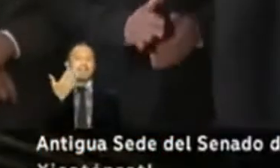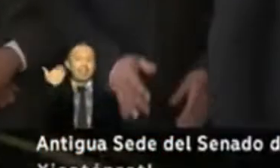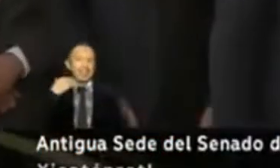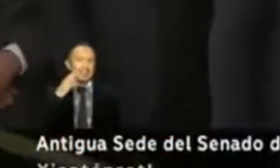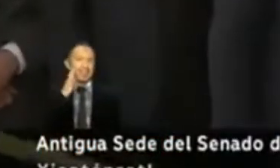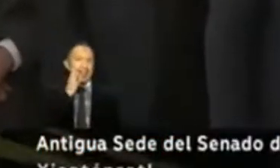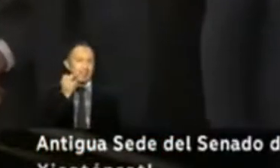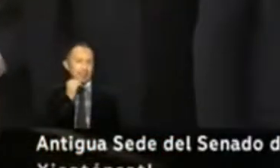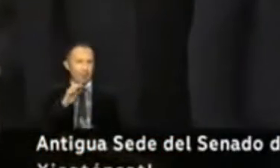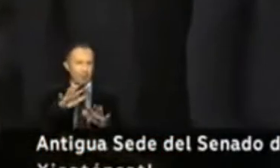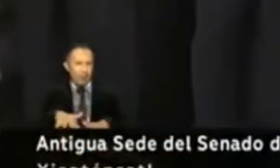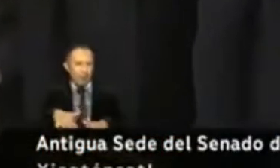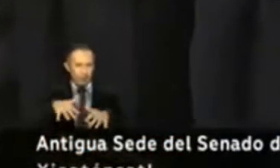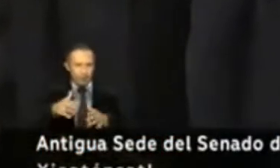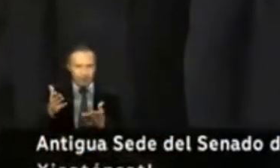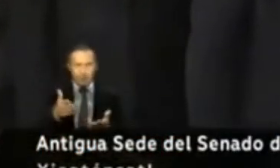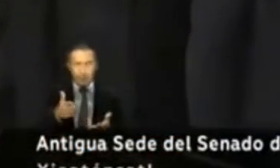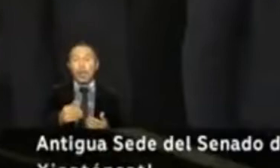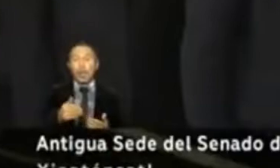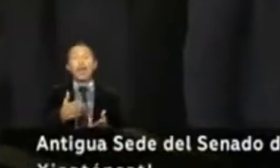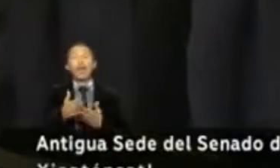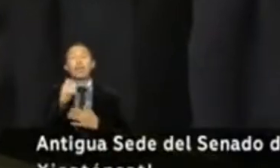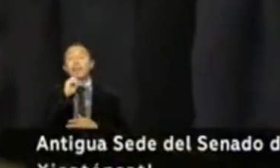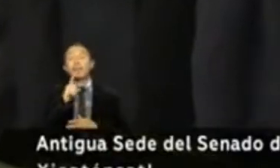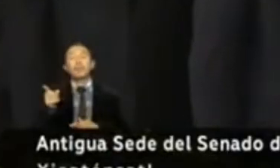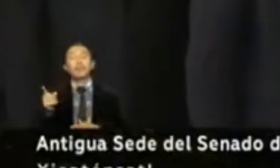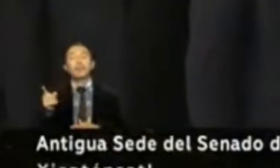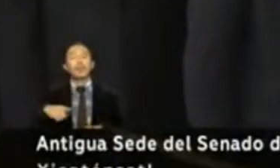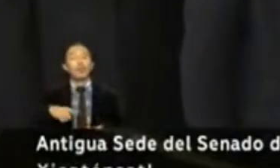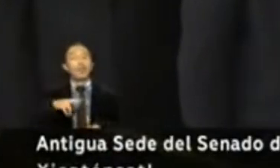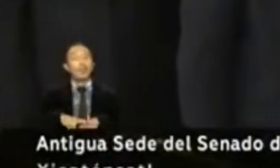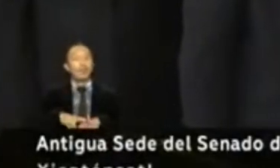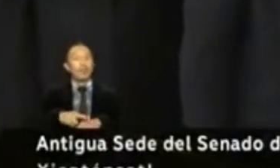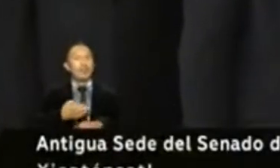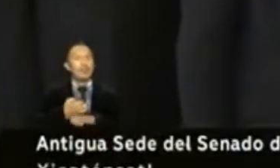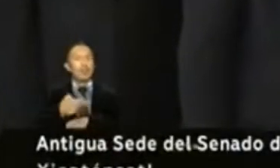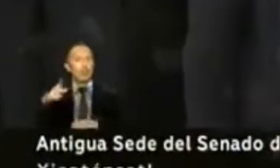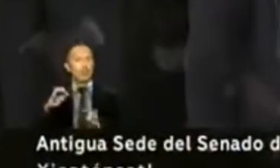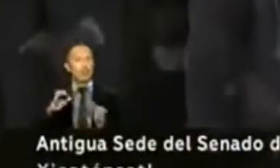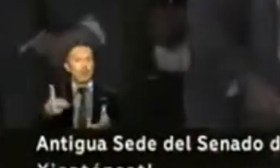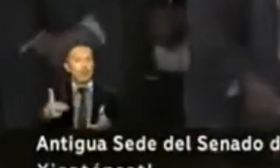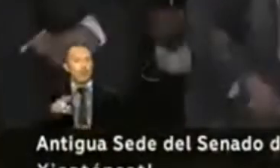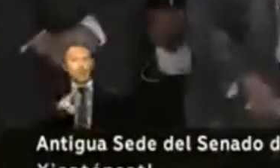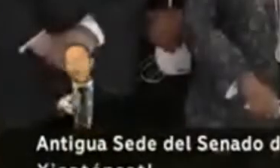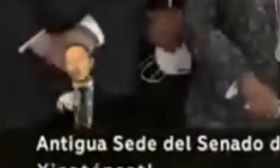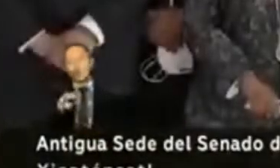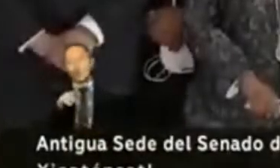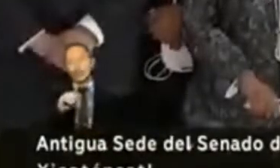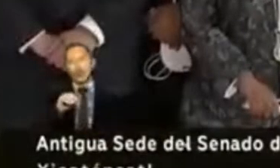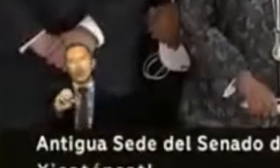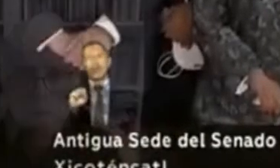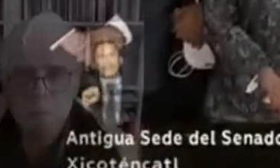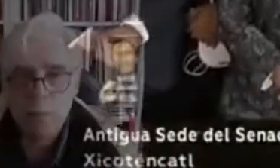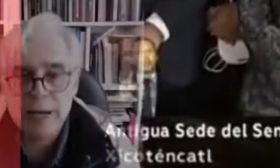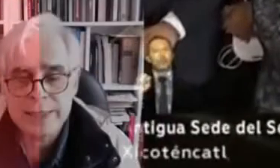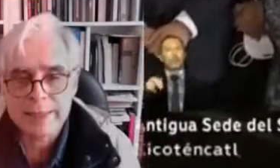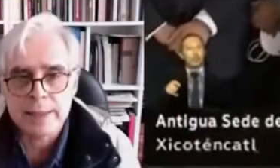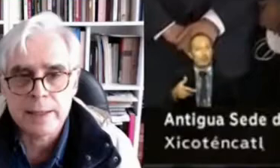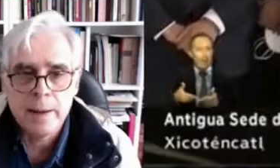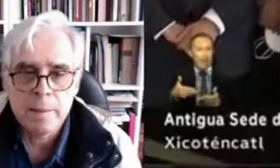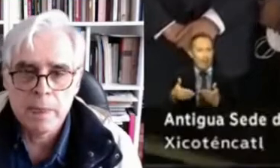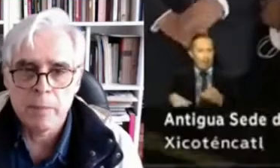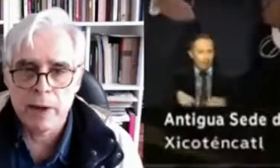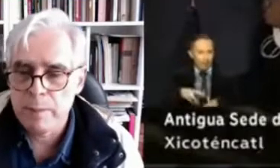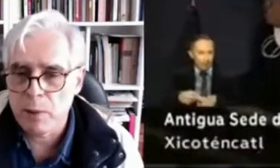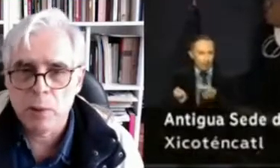estuvieron construyendo unos discursos que eran totalmente ficticios alrededor de sus iniciativas y de sus